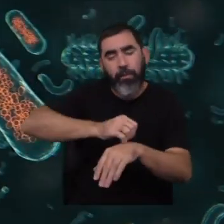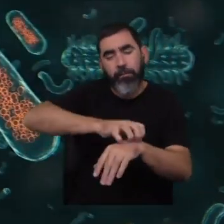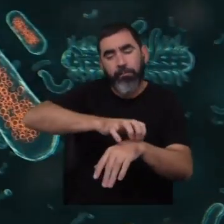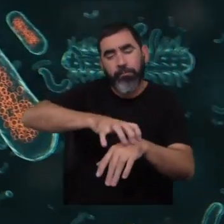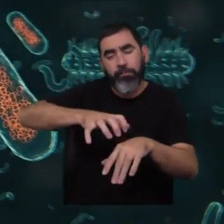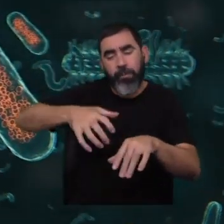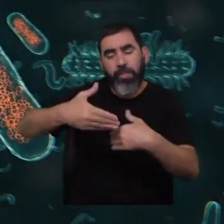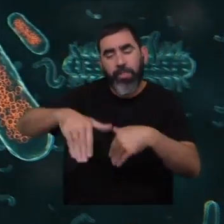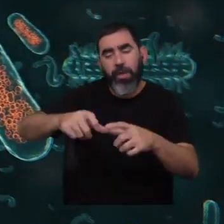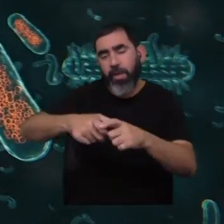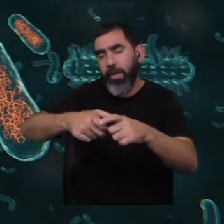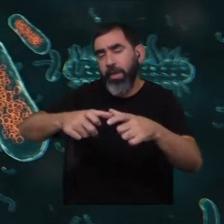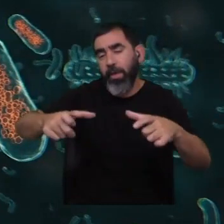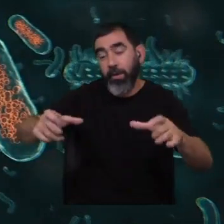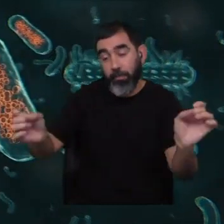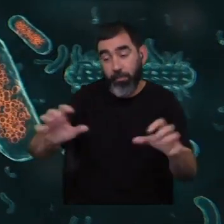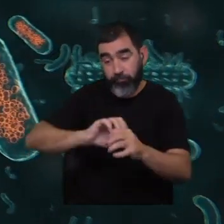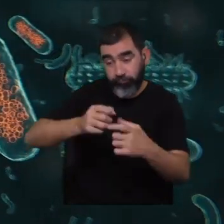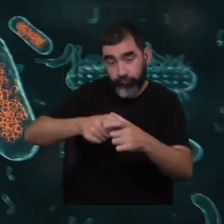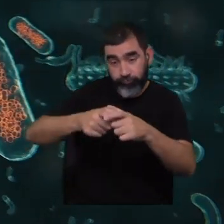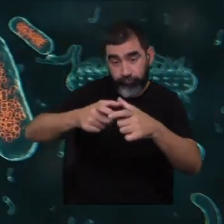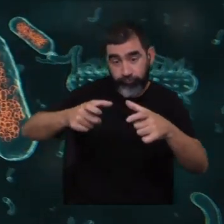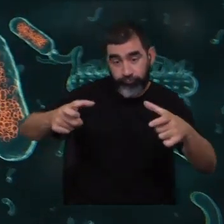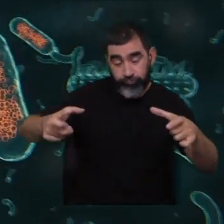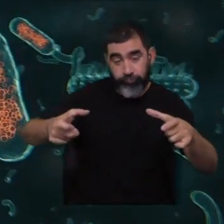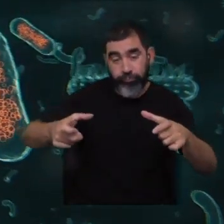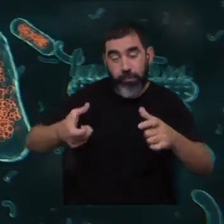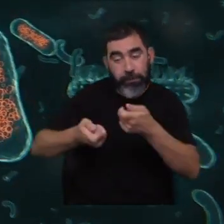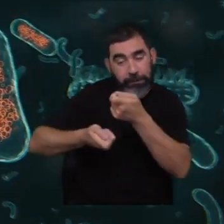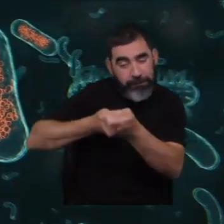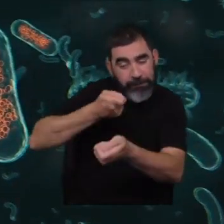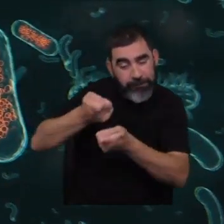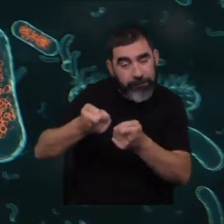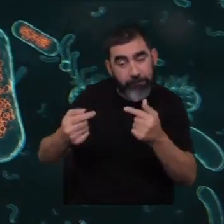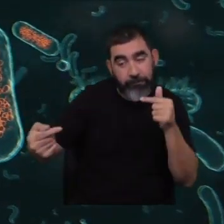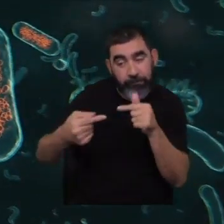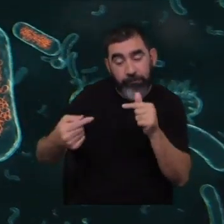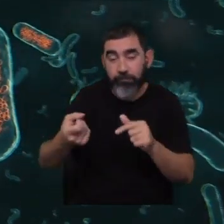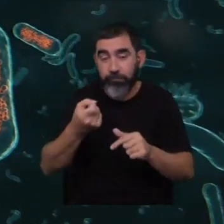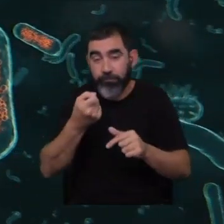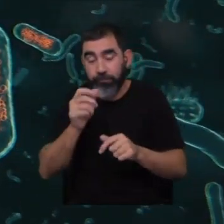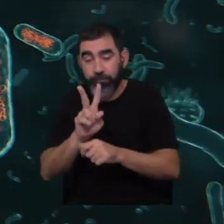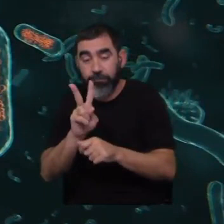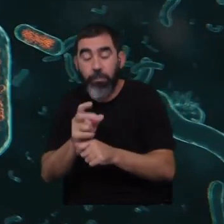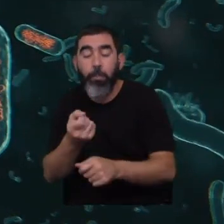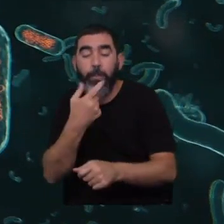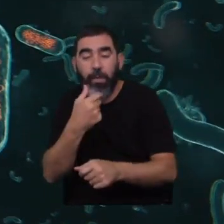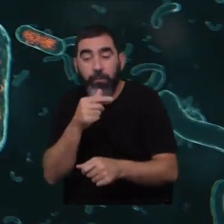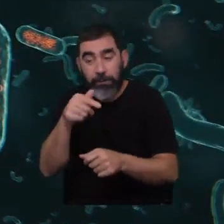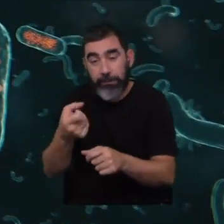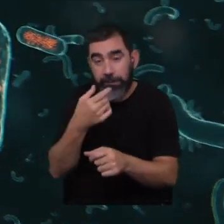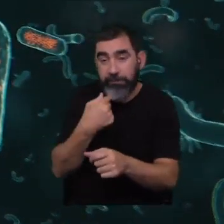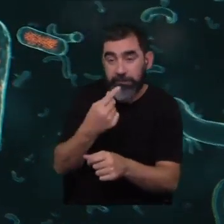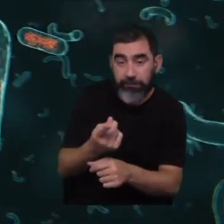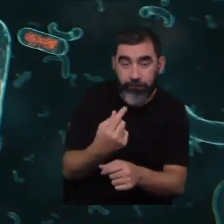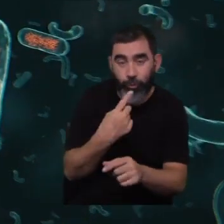en el laboratorio. Una vez que se forma el biofilm, le agregamos el antibiótico. Y ahí vemos si ese antibiótico es